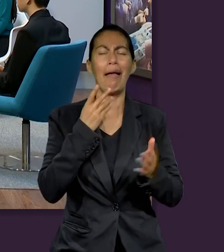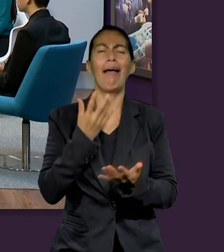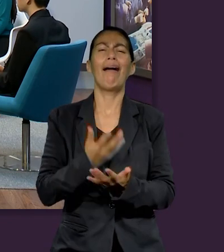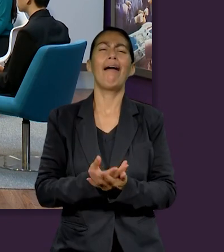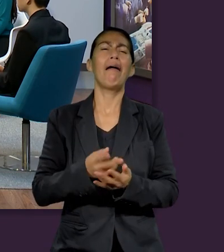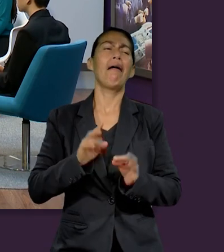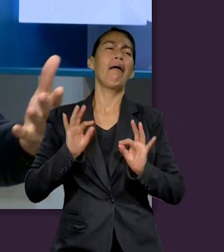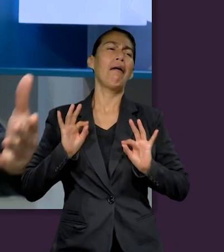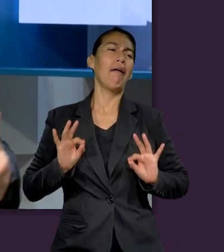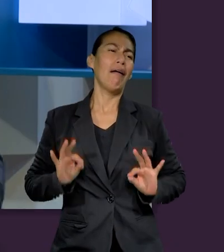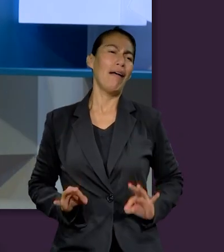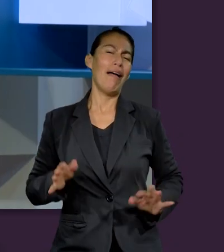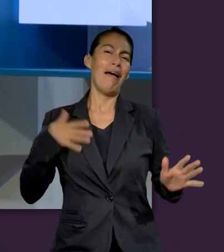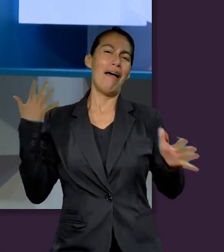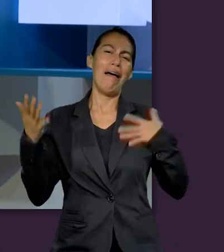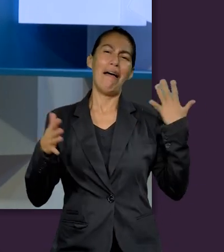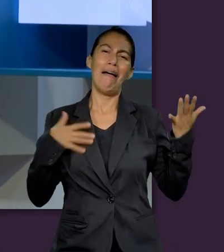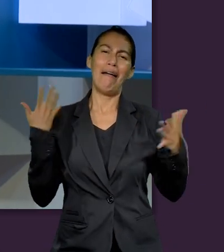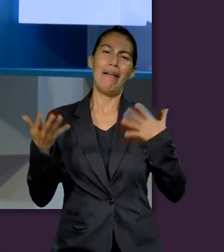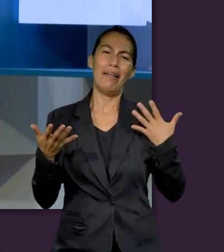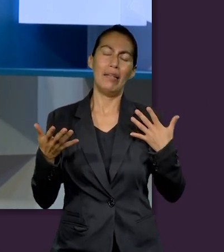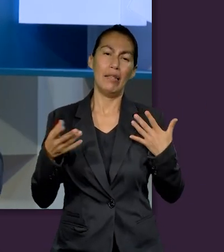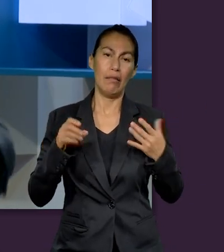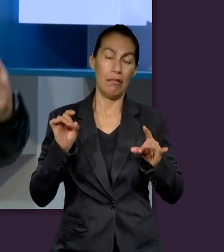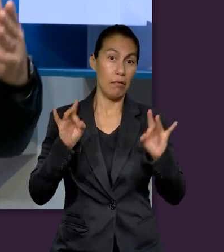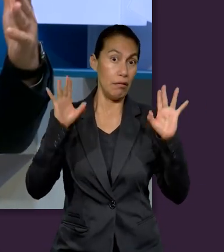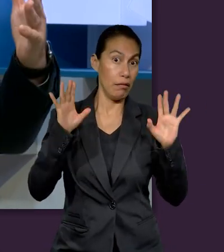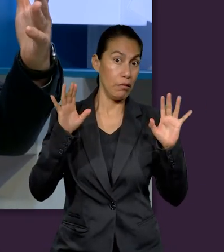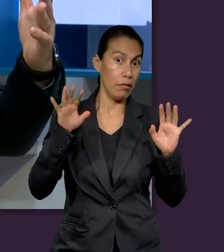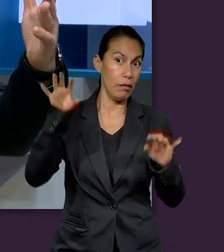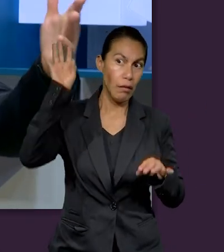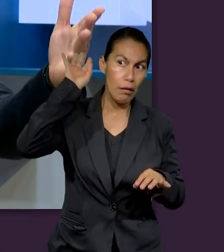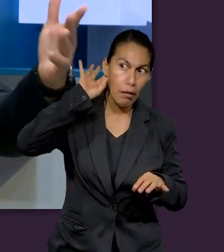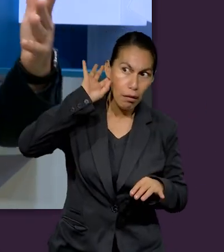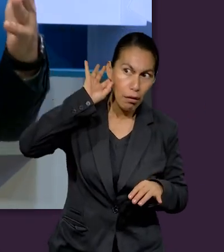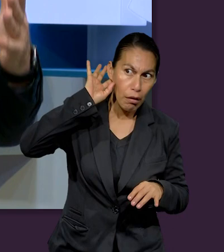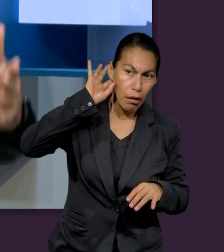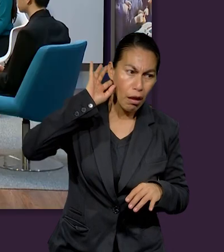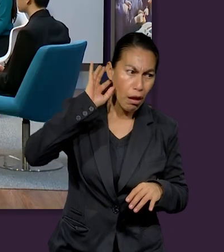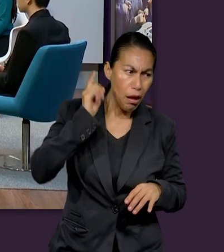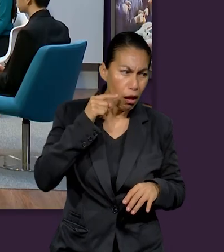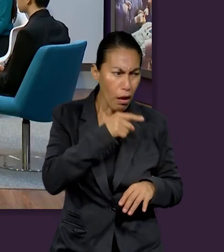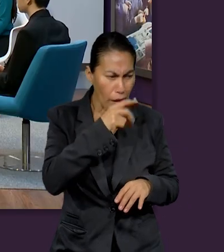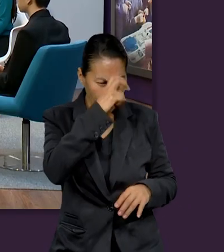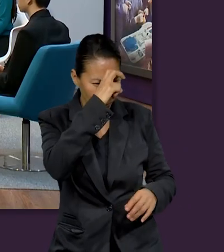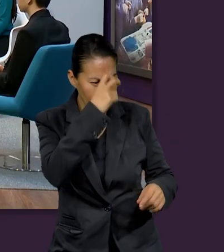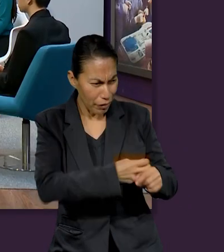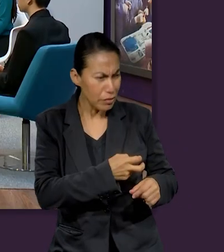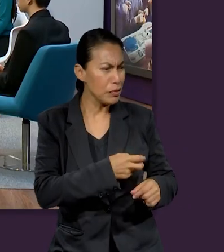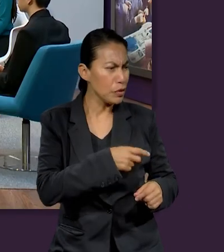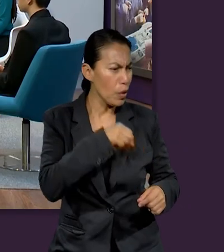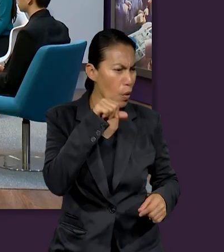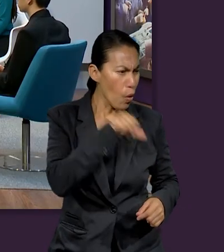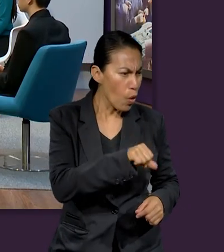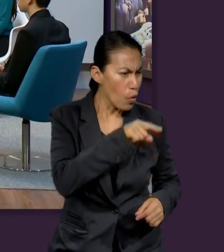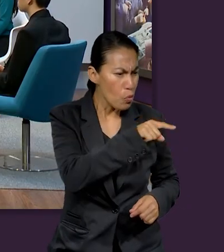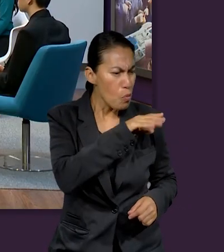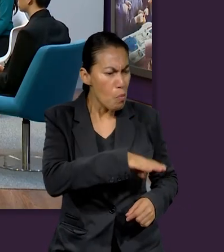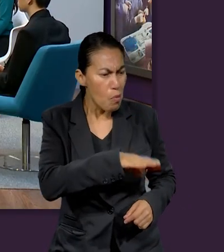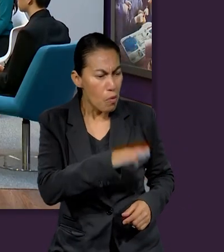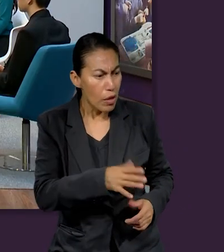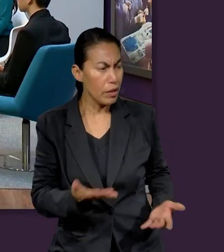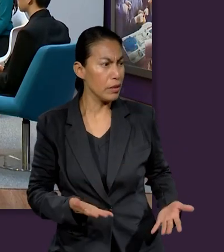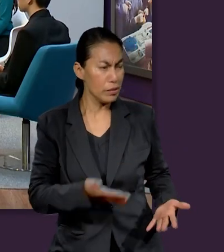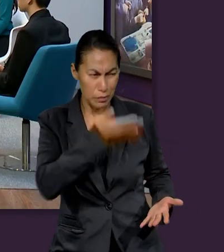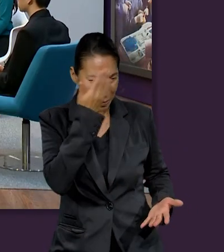comer disfrutar y hasta que vino una voz que le dijo Necio no sabes que hoy vienen a pedir tu alma ahora